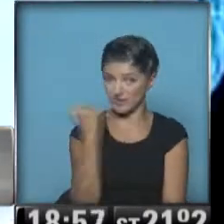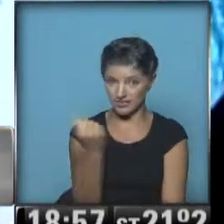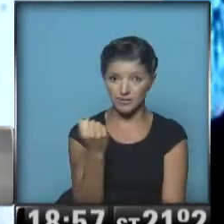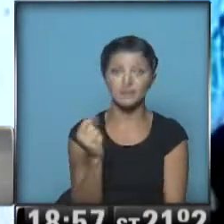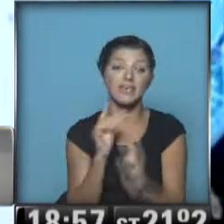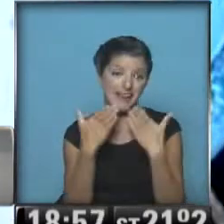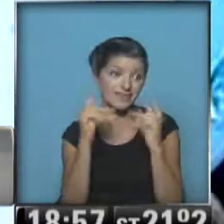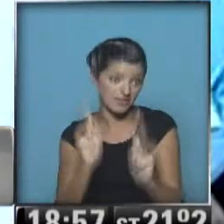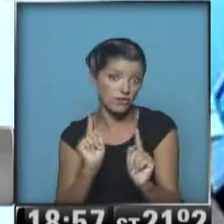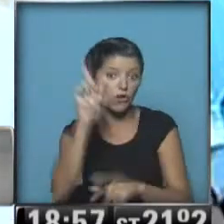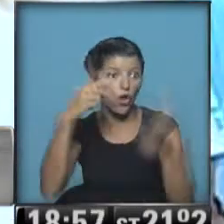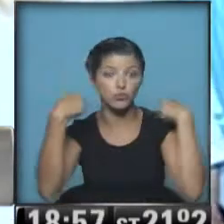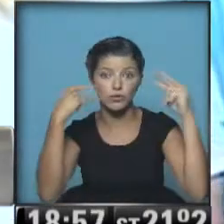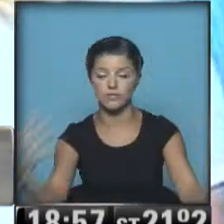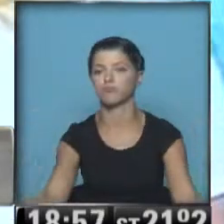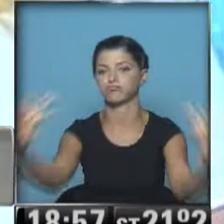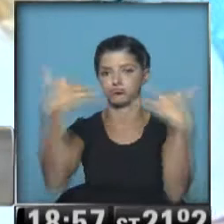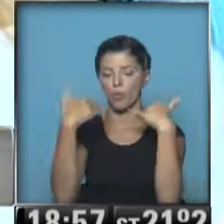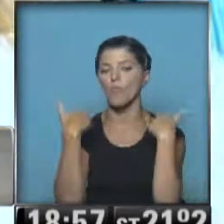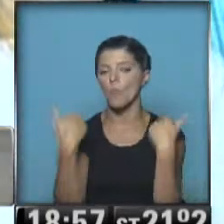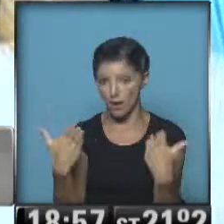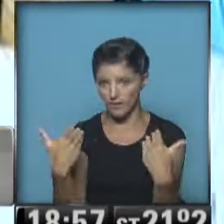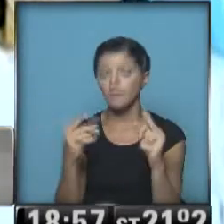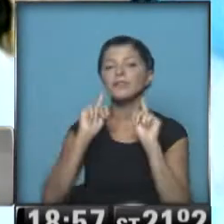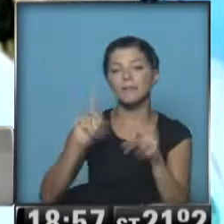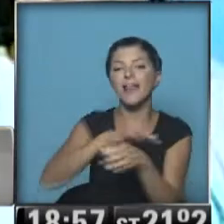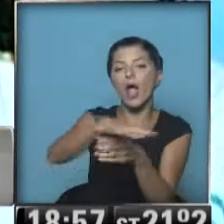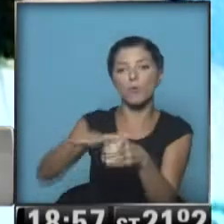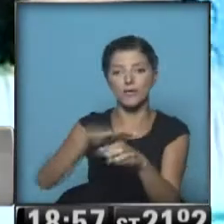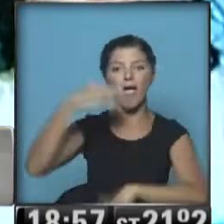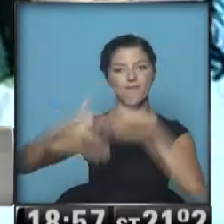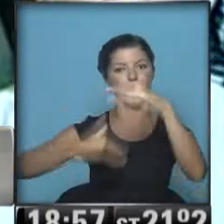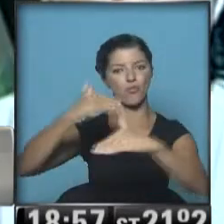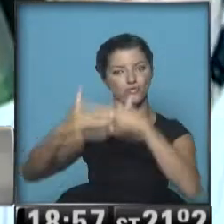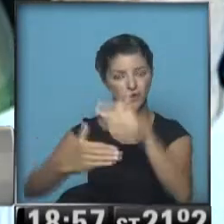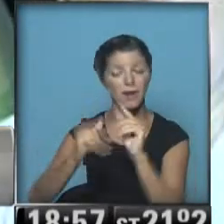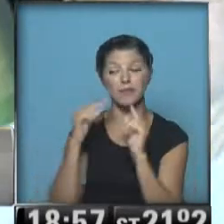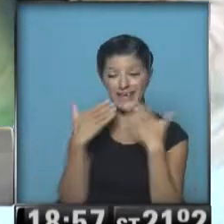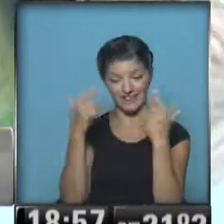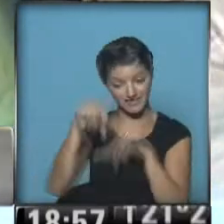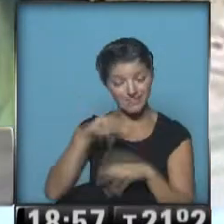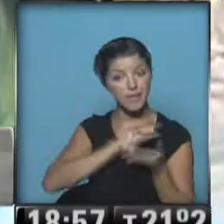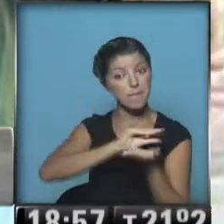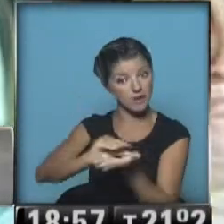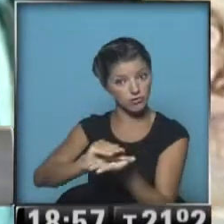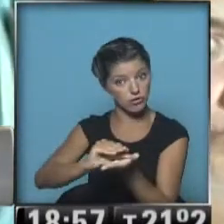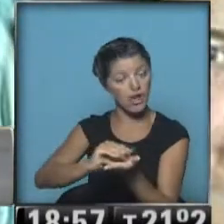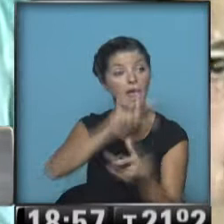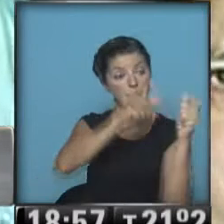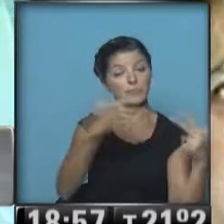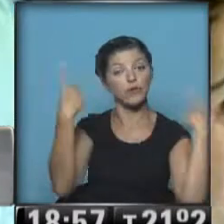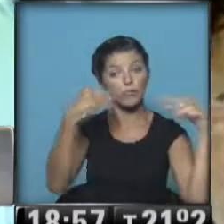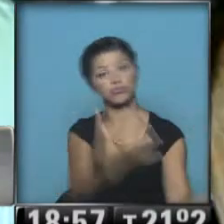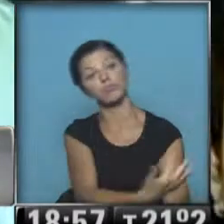los parques nacionales, sea parte del crecimiento de las comunidades, porque esto nos va a permitir, estas inversiones permiten que la gente que viene a visitar las